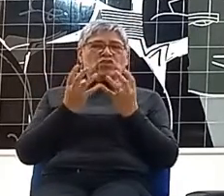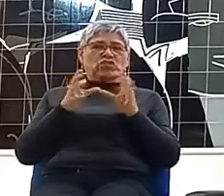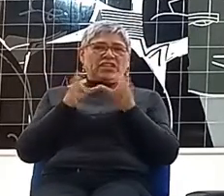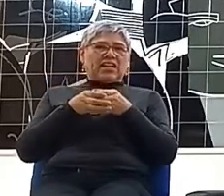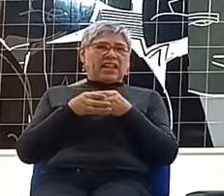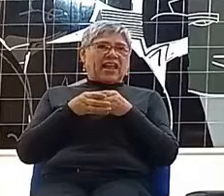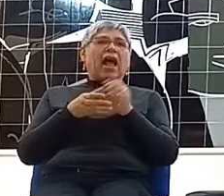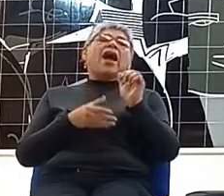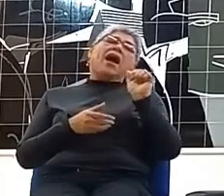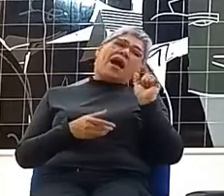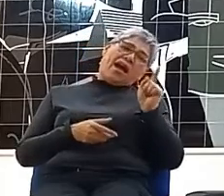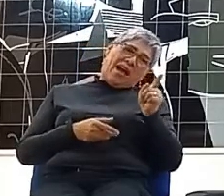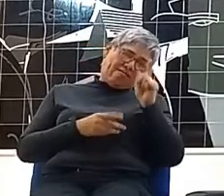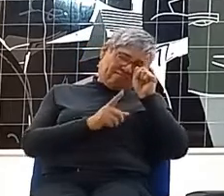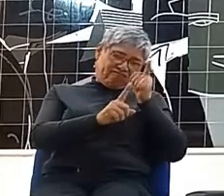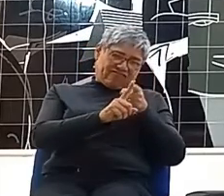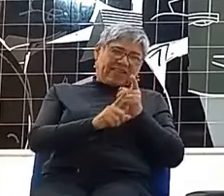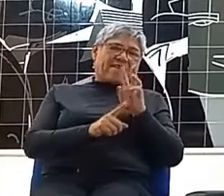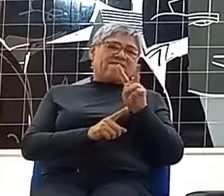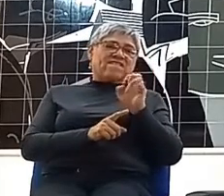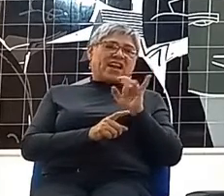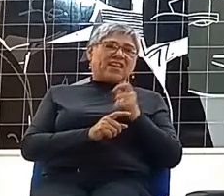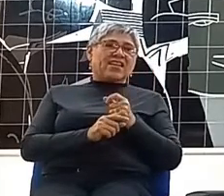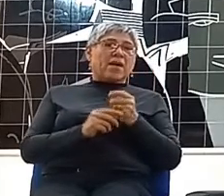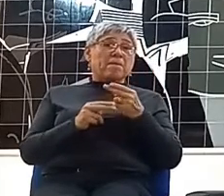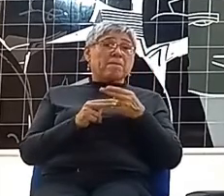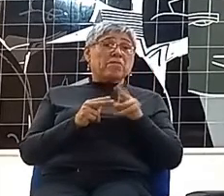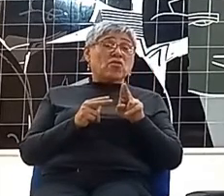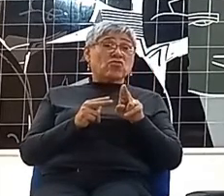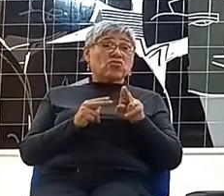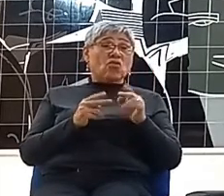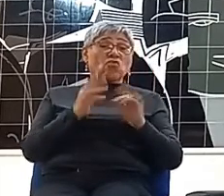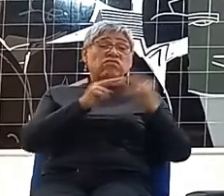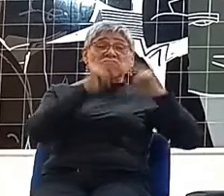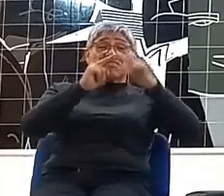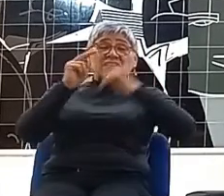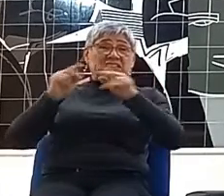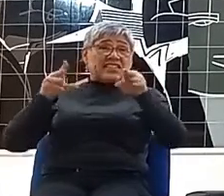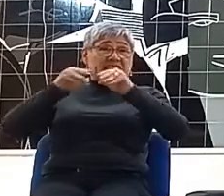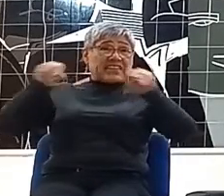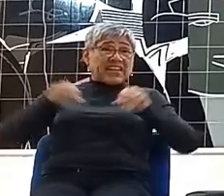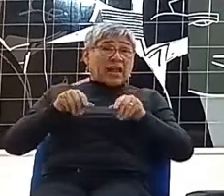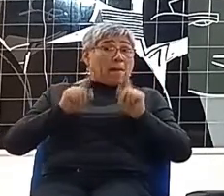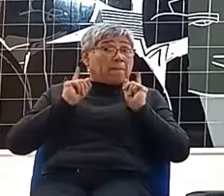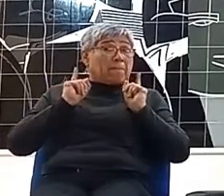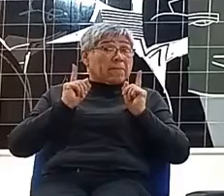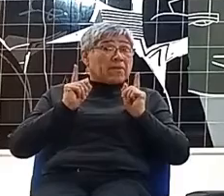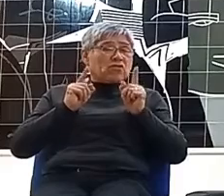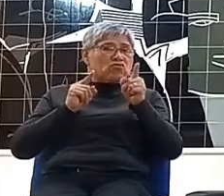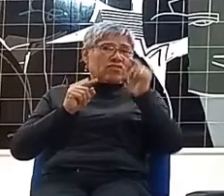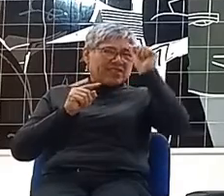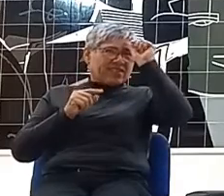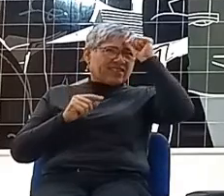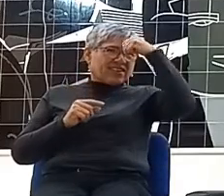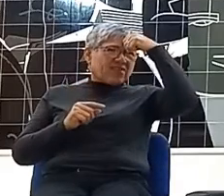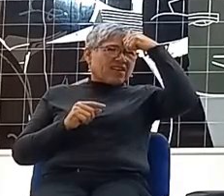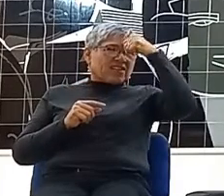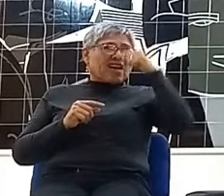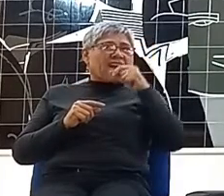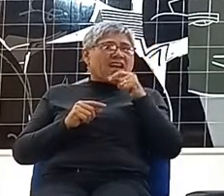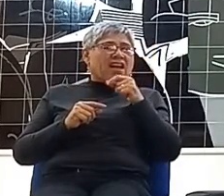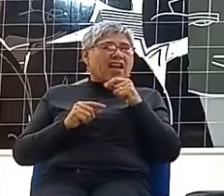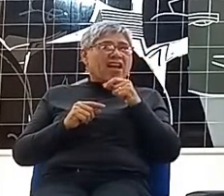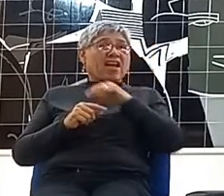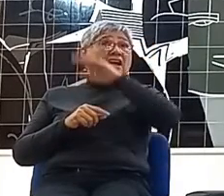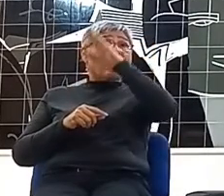a Valeria. Pronto urbanizarán estas tierras, pero recuerda que hubo grillos y de